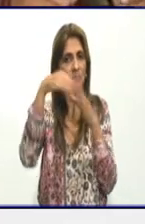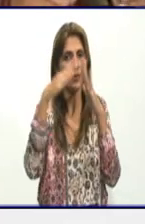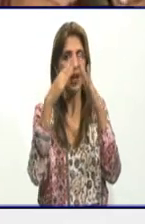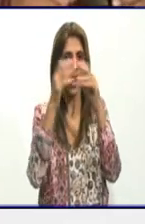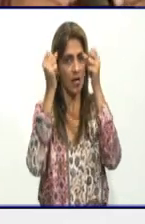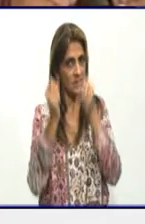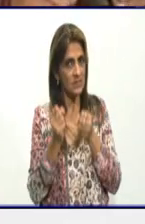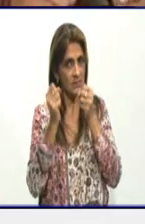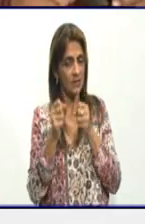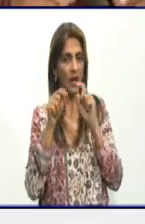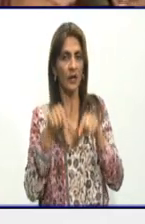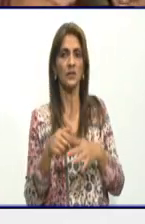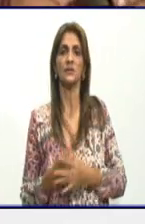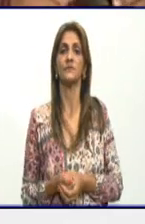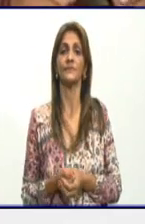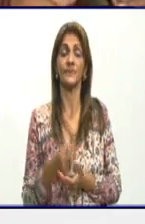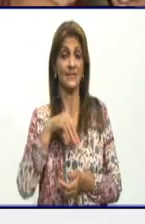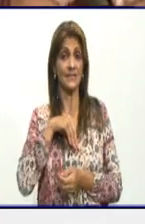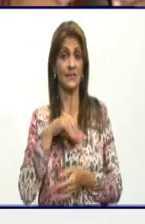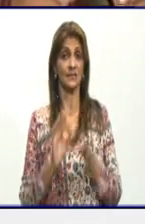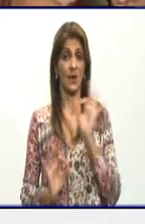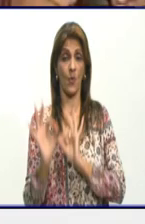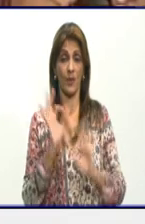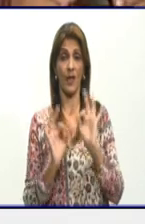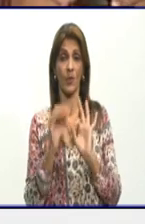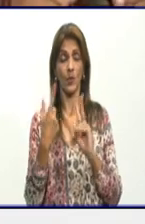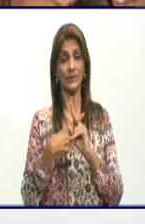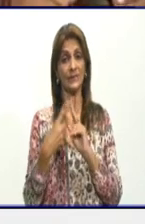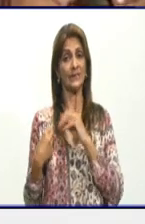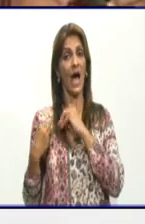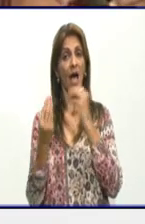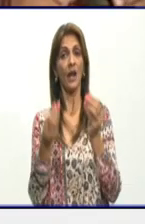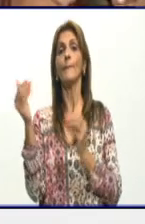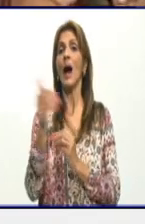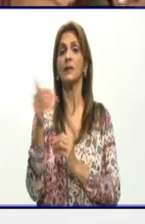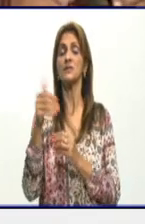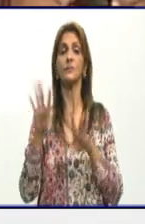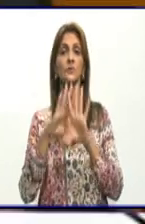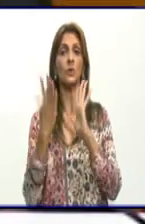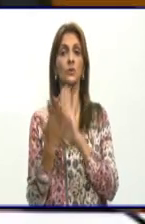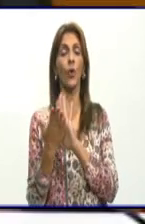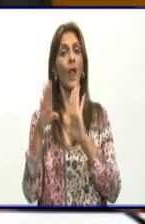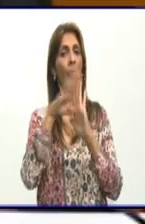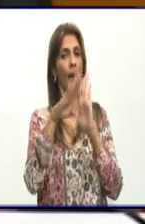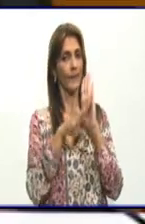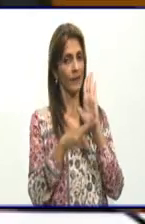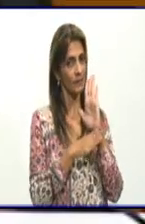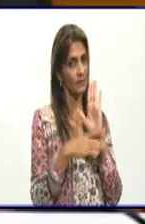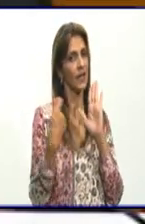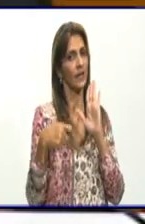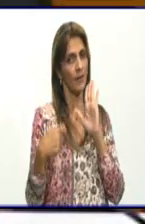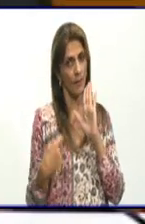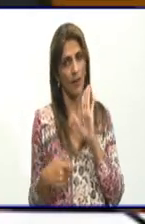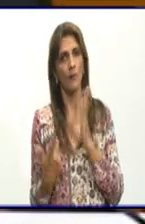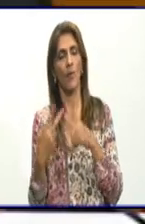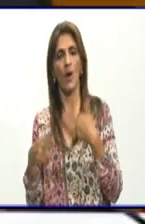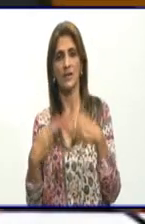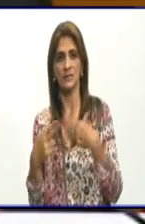vivienda y se sientan cuidados y darles también participación a ellos en todas estas medidas que hay que tomar. Yo pienso